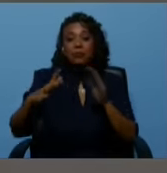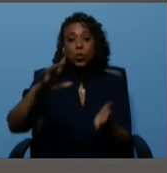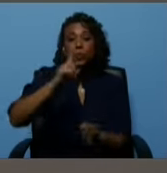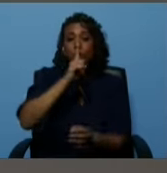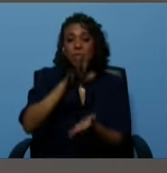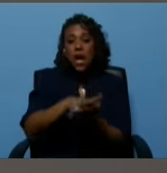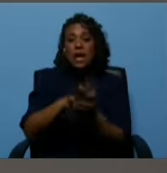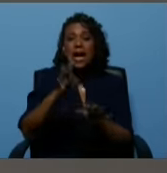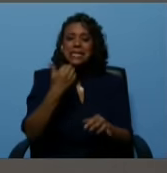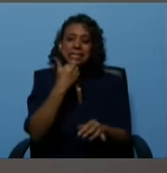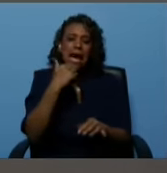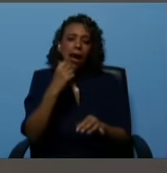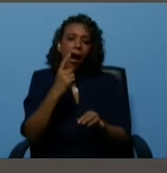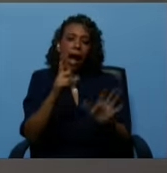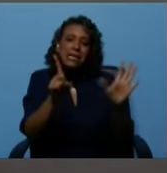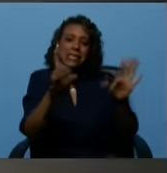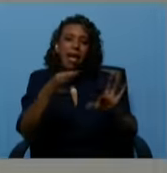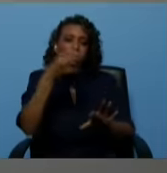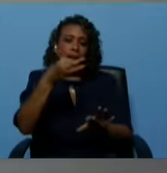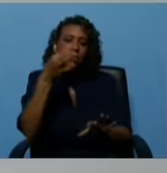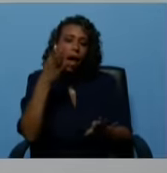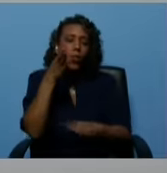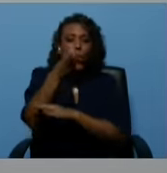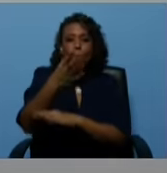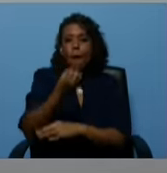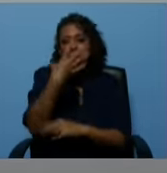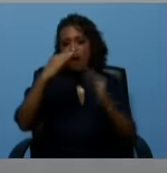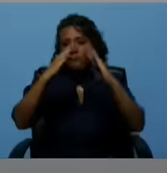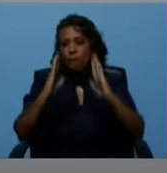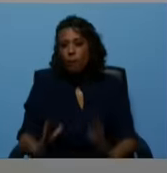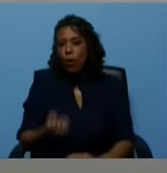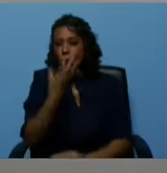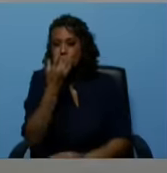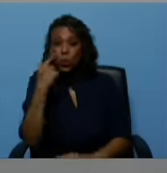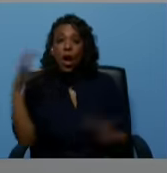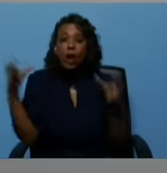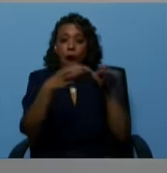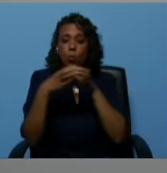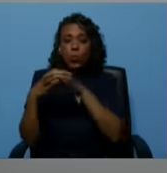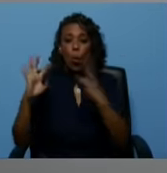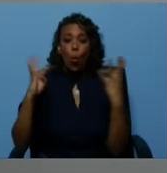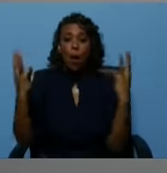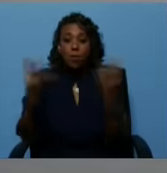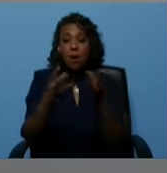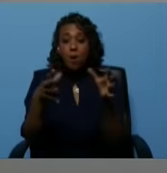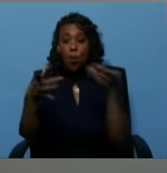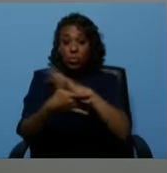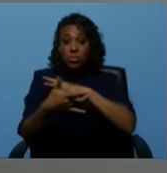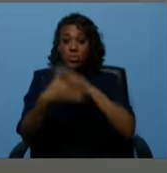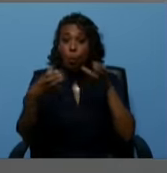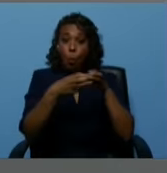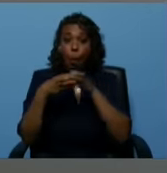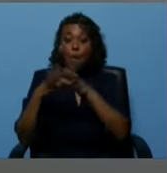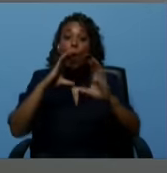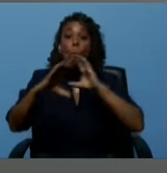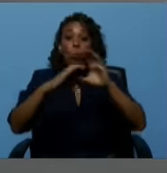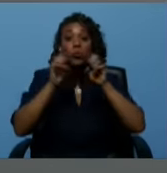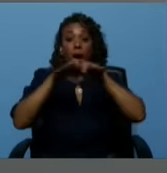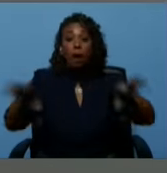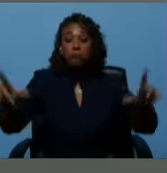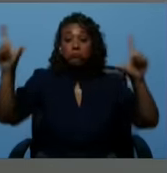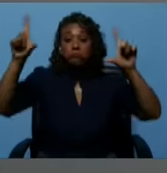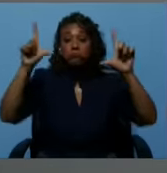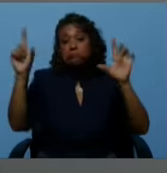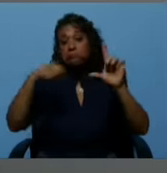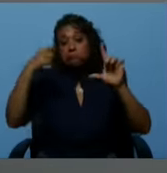casi las 6 de la tarde, vamos rumbo a Miraflores a hacer la reunión del equipo y a comunicarnos con la gente,